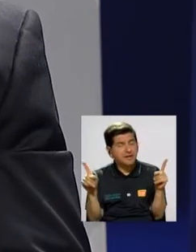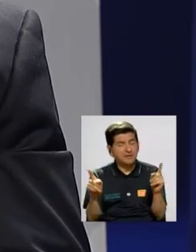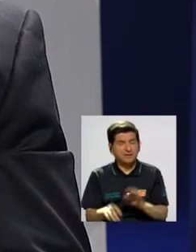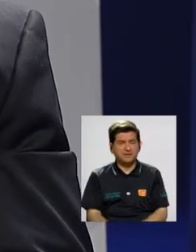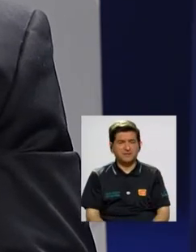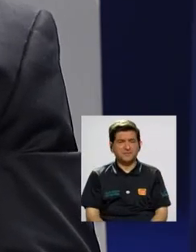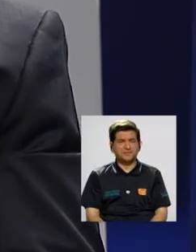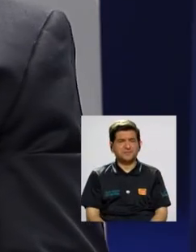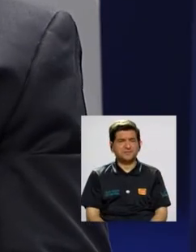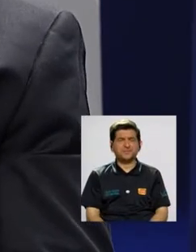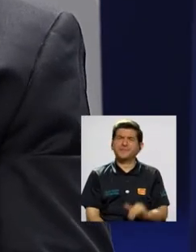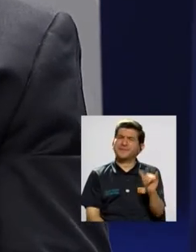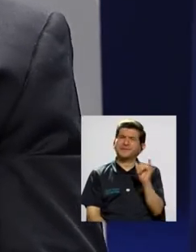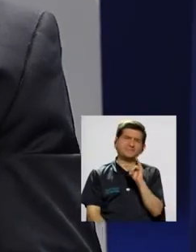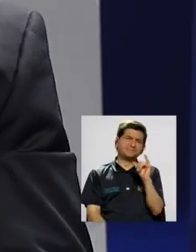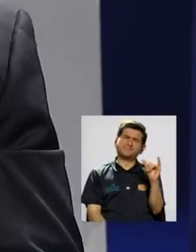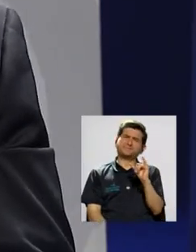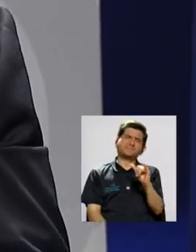también muchísimo de